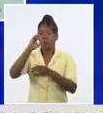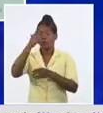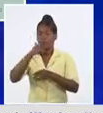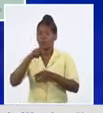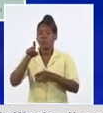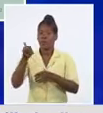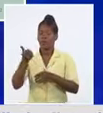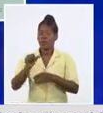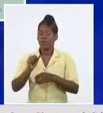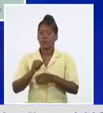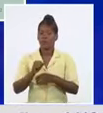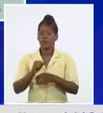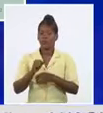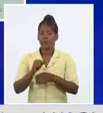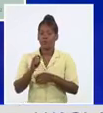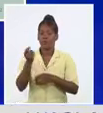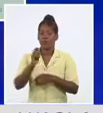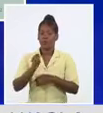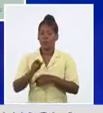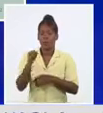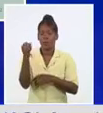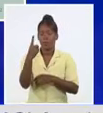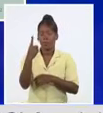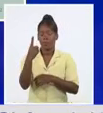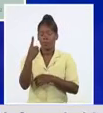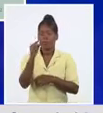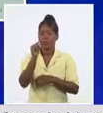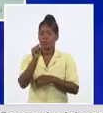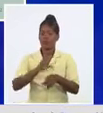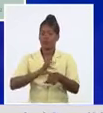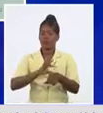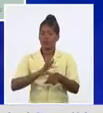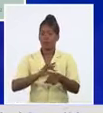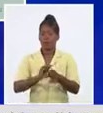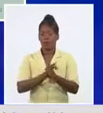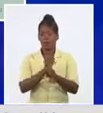confirma solo un enfermo de COVID-19, al igual que Mayarí.